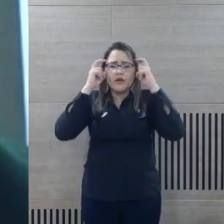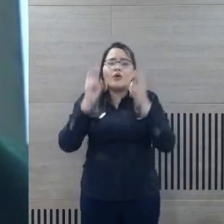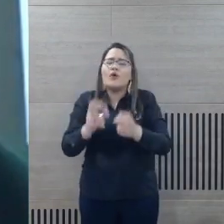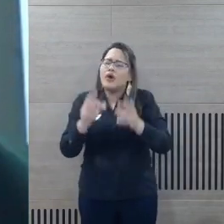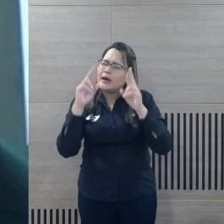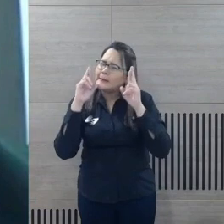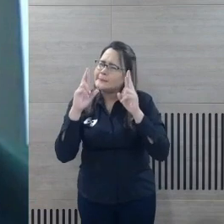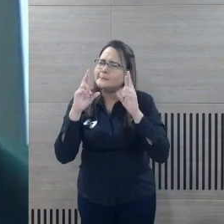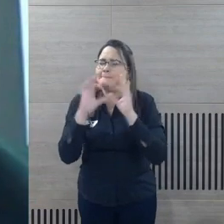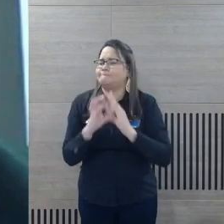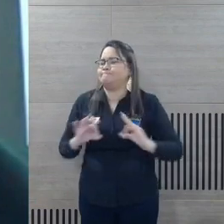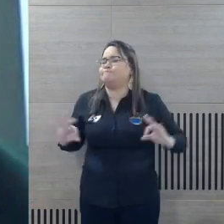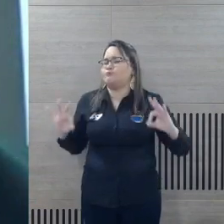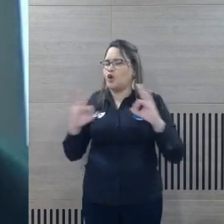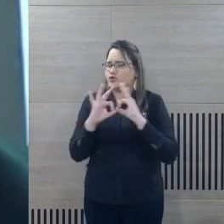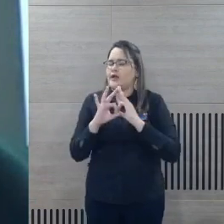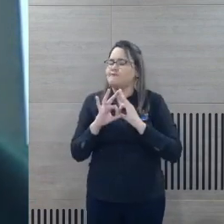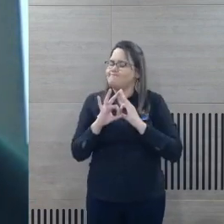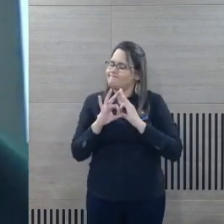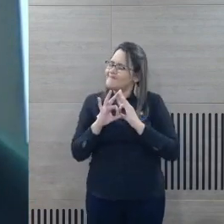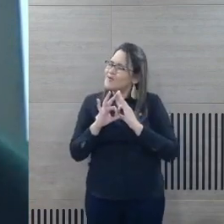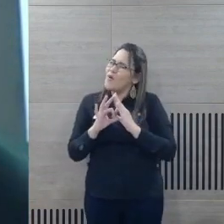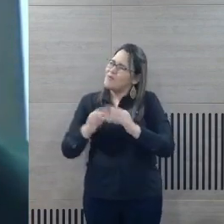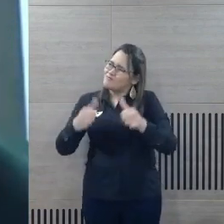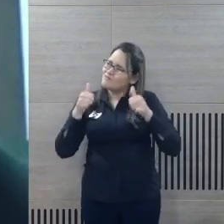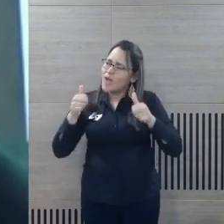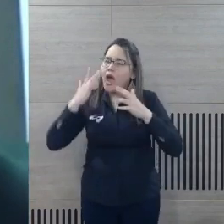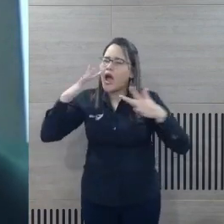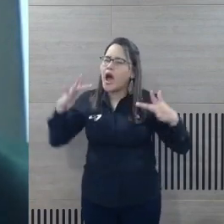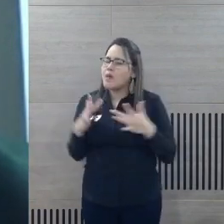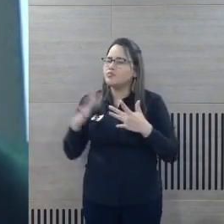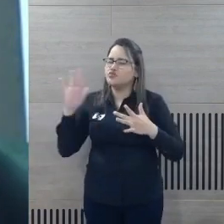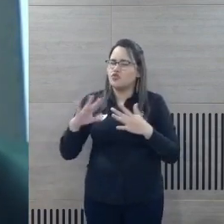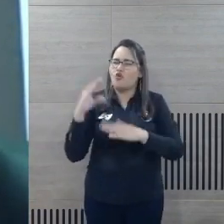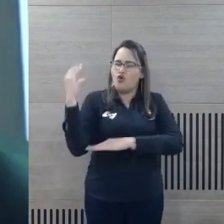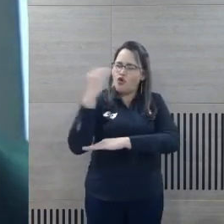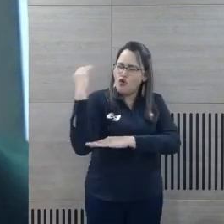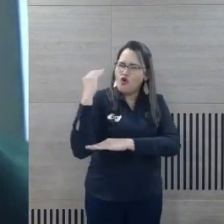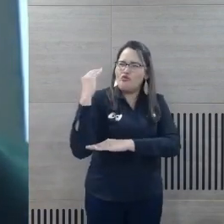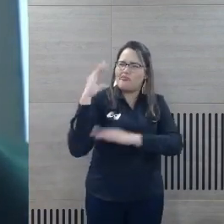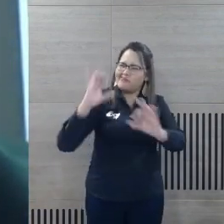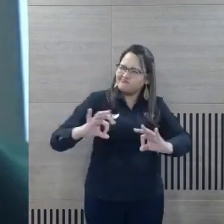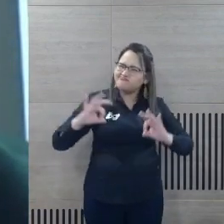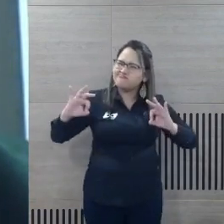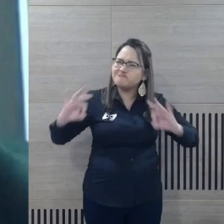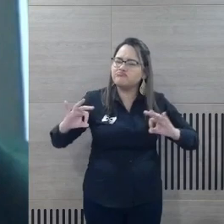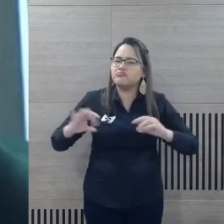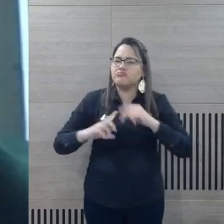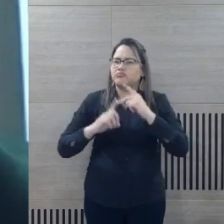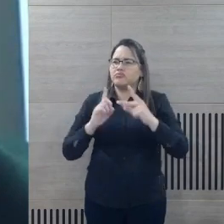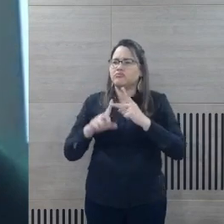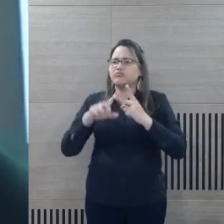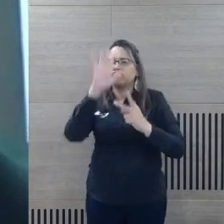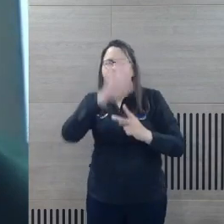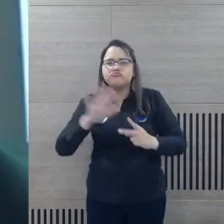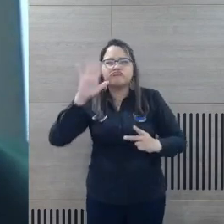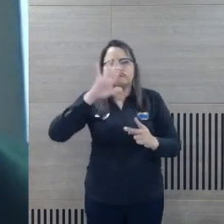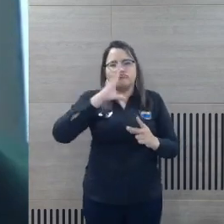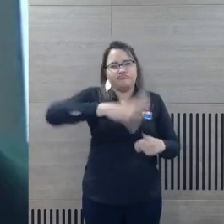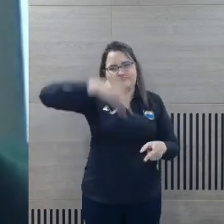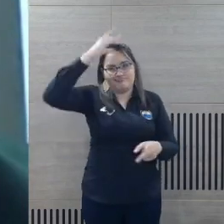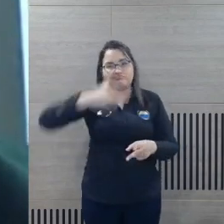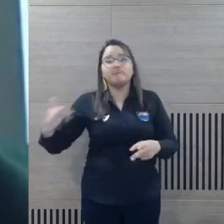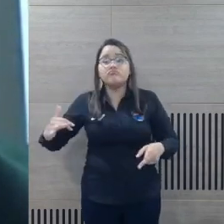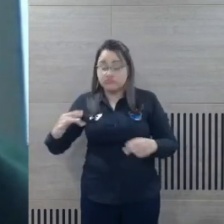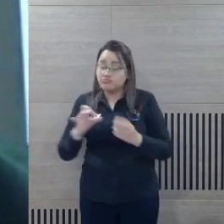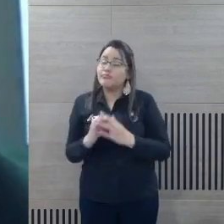educación, con la realidad de nuestra región, que seamos nosotros los que transformemos los que inspiremos,